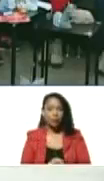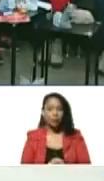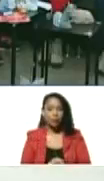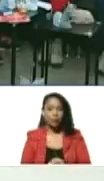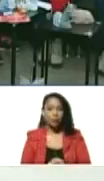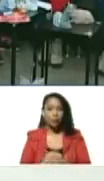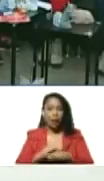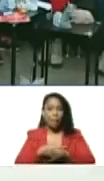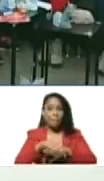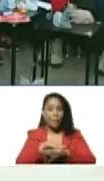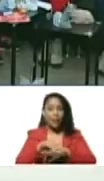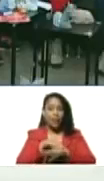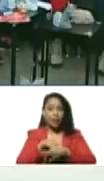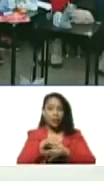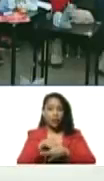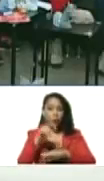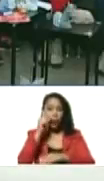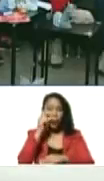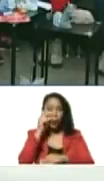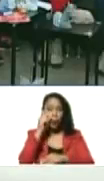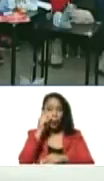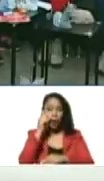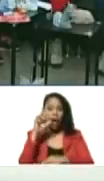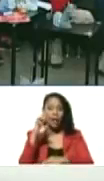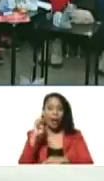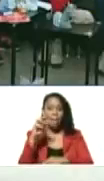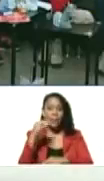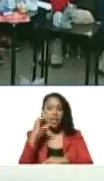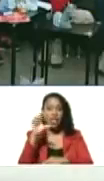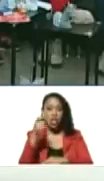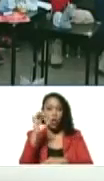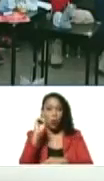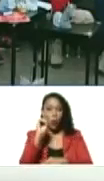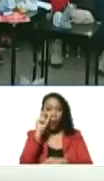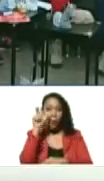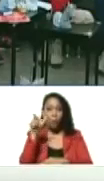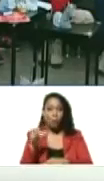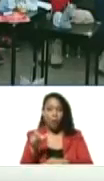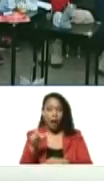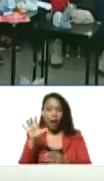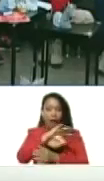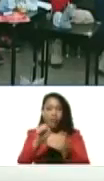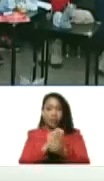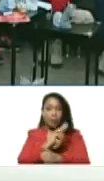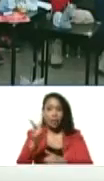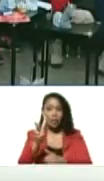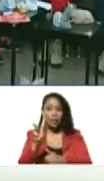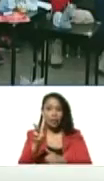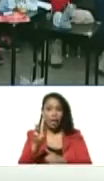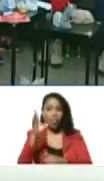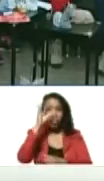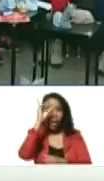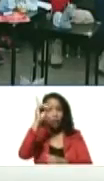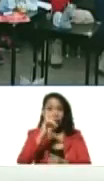El ministro Remigio Ceballos y Chazo, la vicepresidenta Delcy